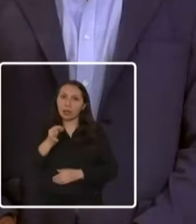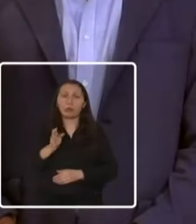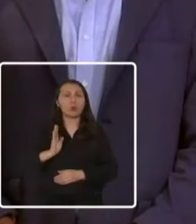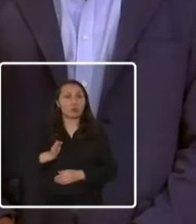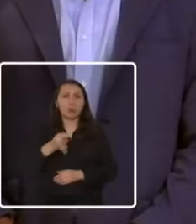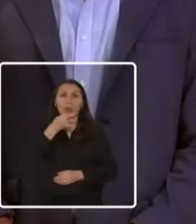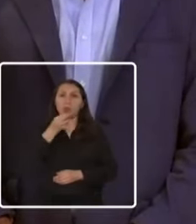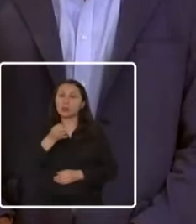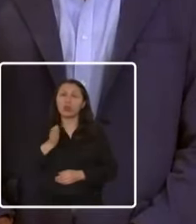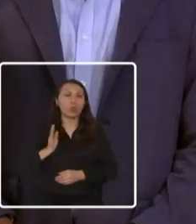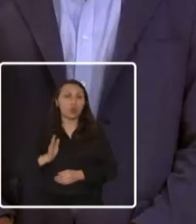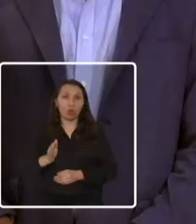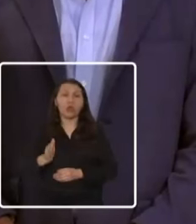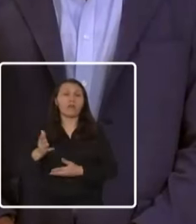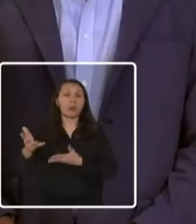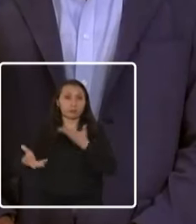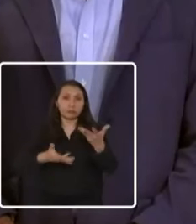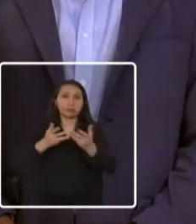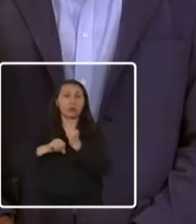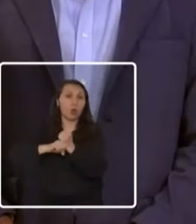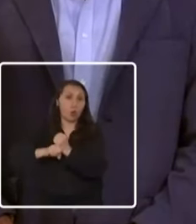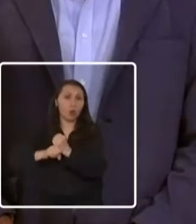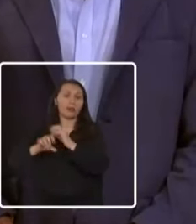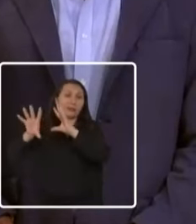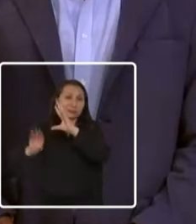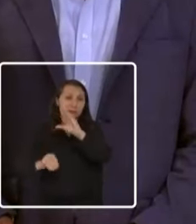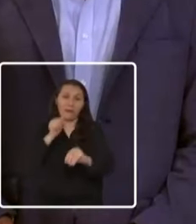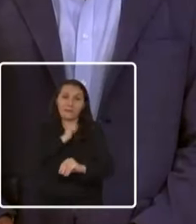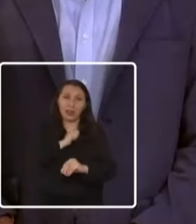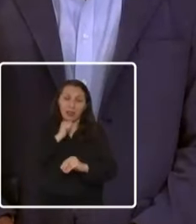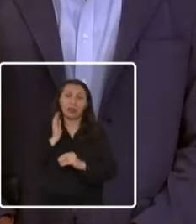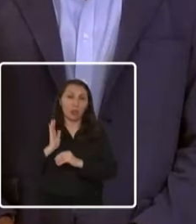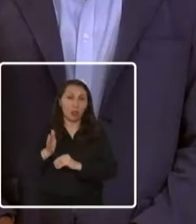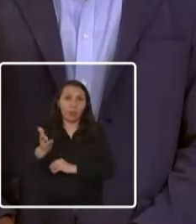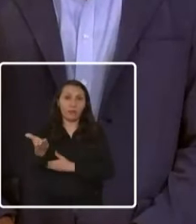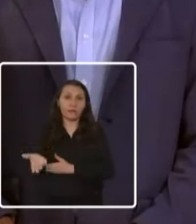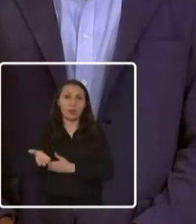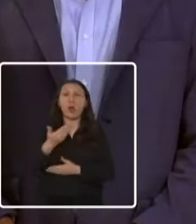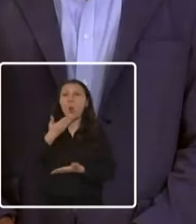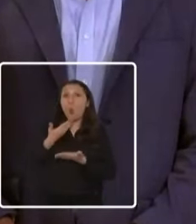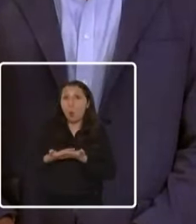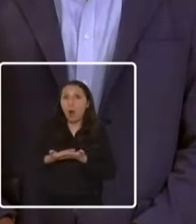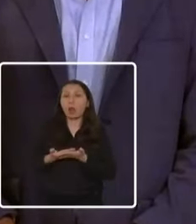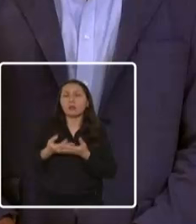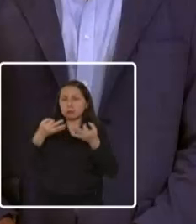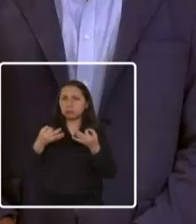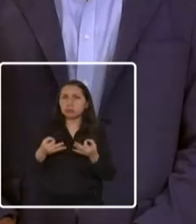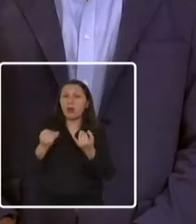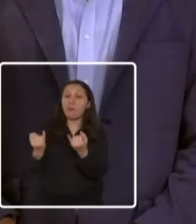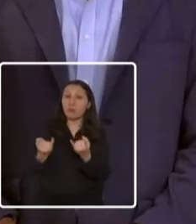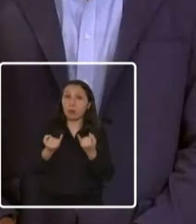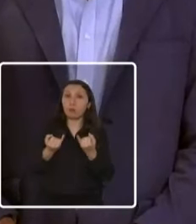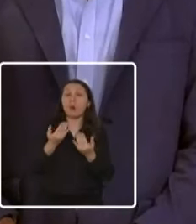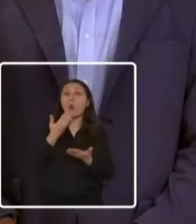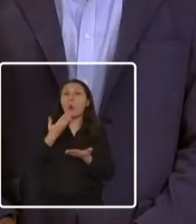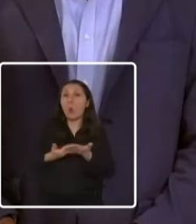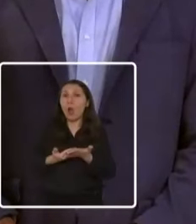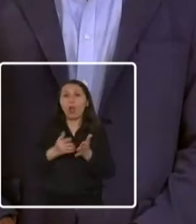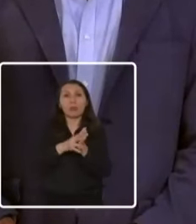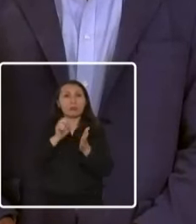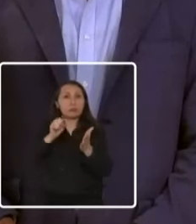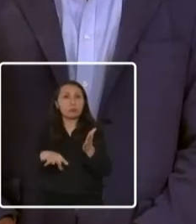seguir diciendo, todavía están en combate. Por cierto, cuando se tenga información respecto a la